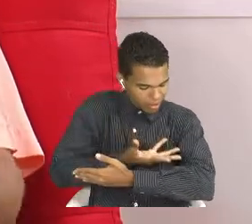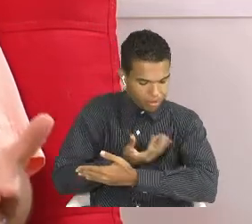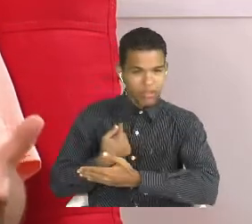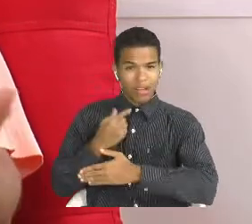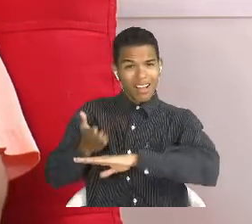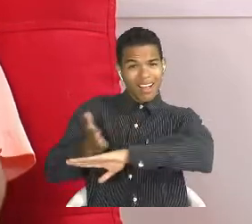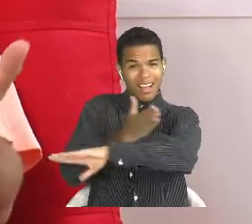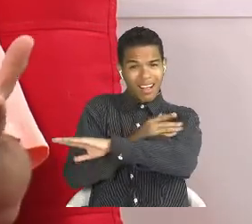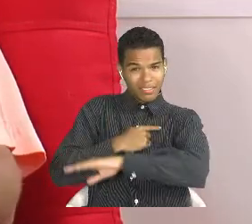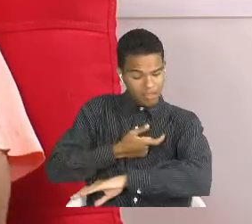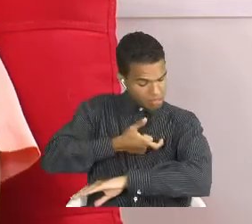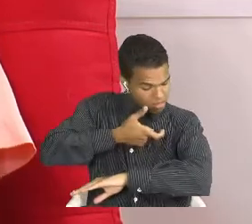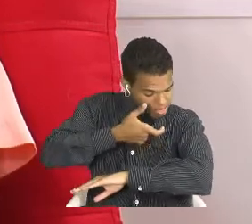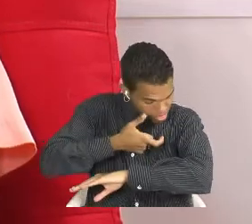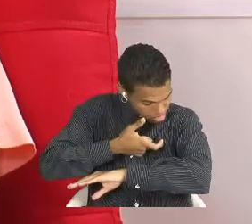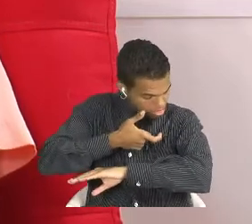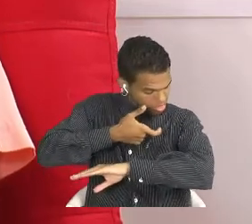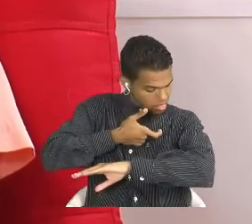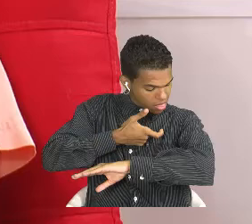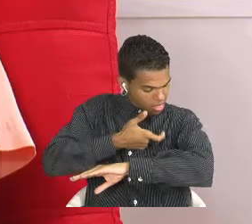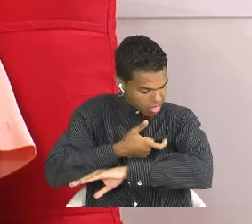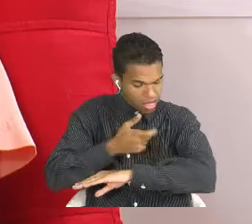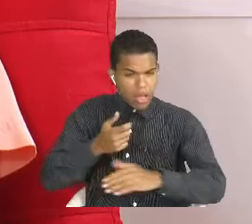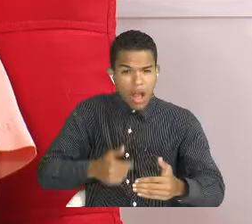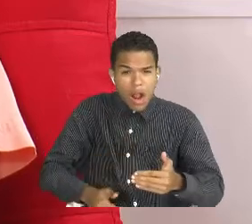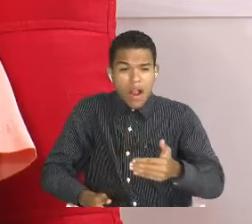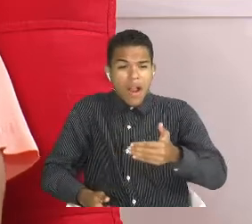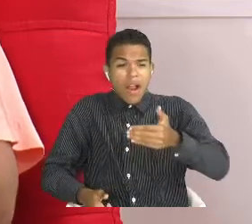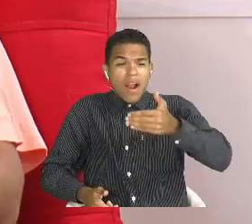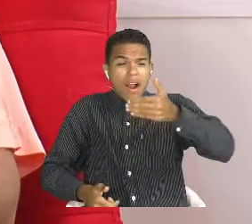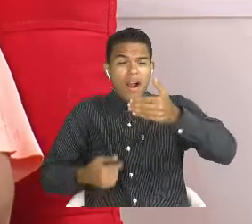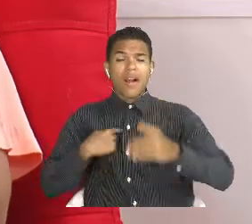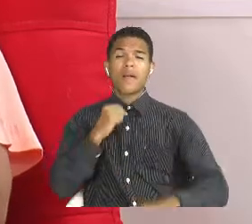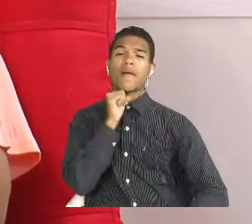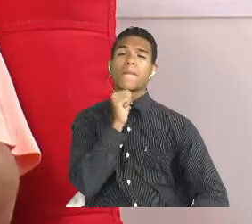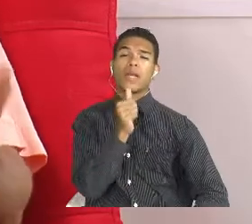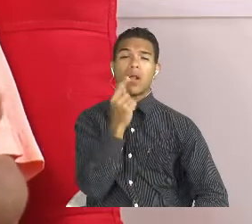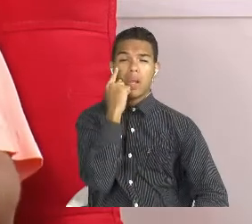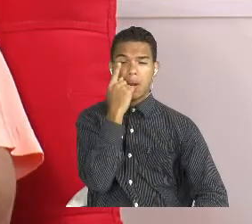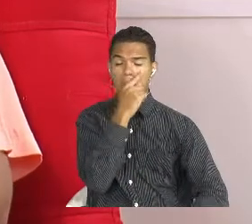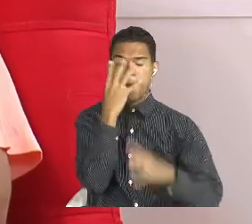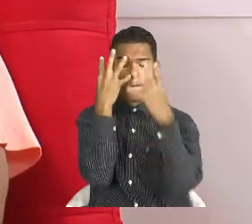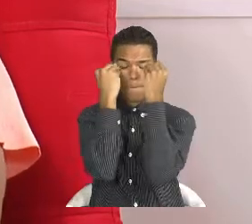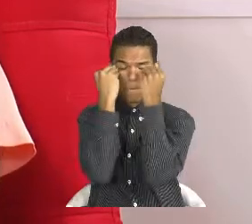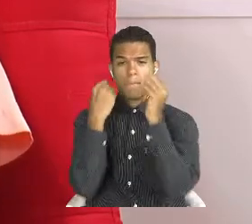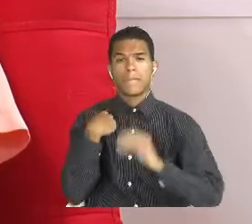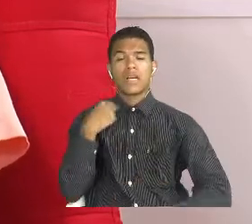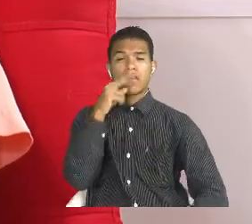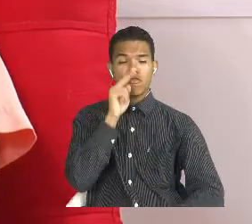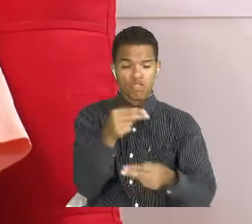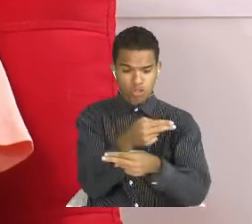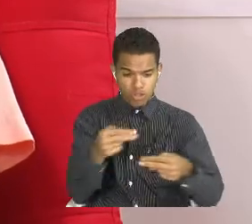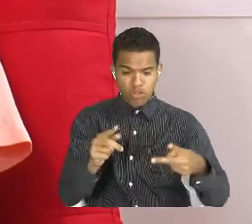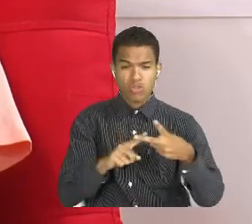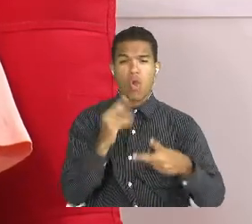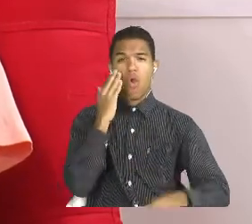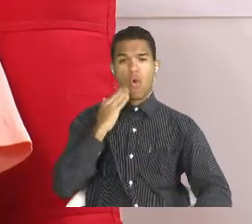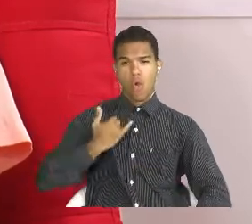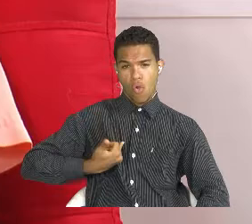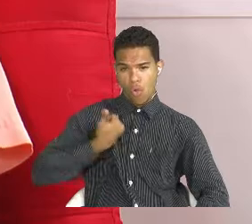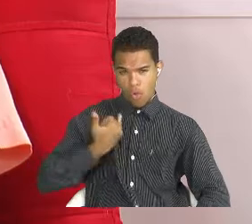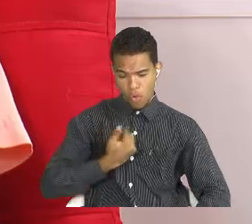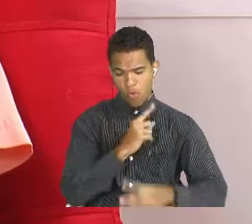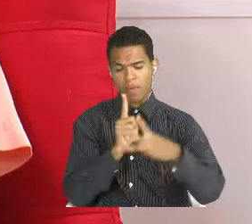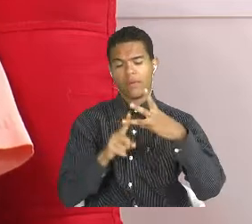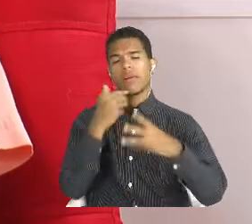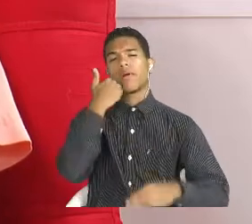y rápido porque pues hay mayor riesgo de perder visión. Hay glaucomas juveniles, infantiles y del adulto. Entonces son